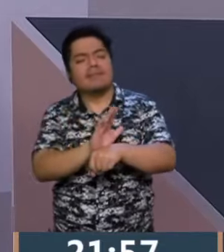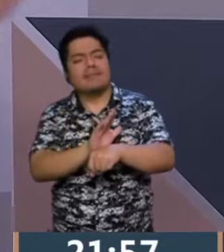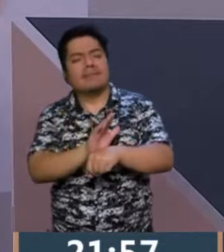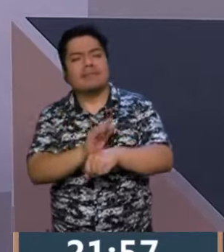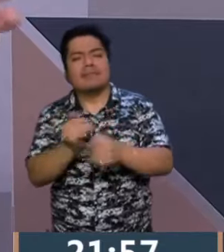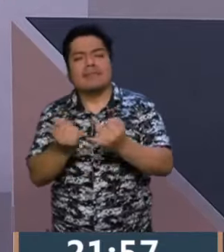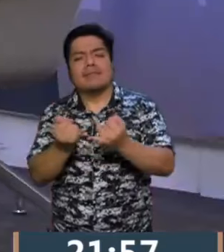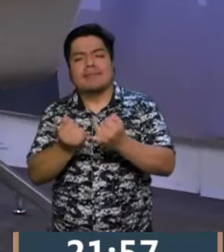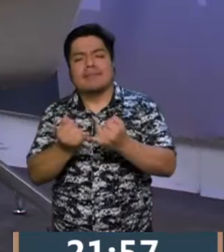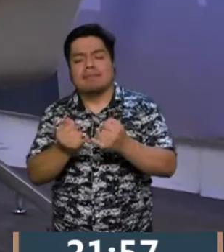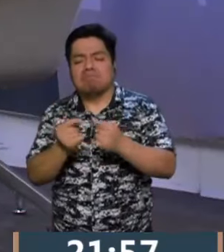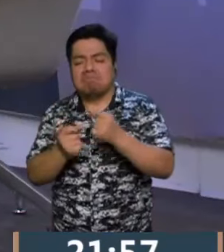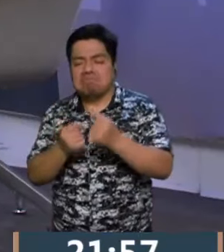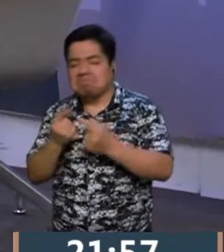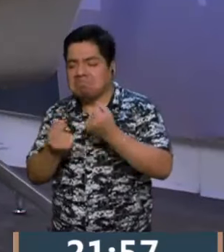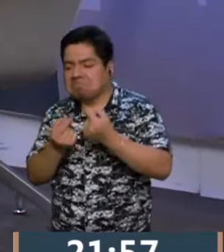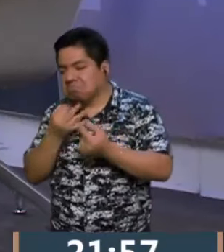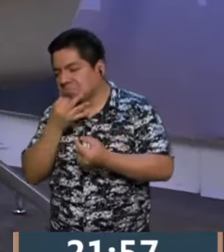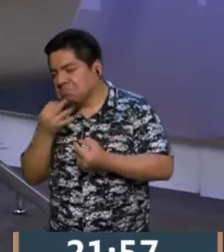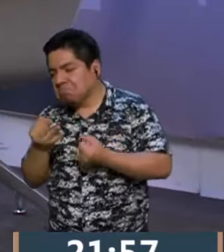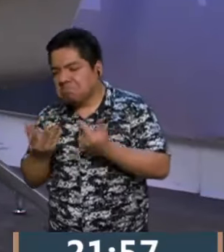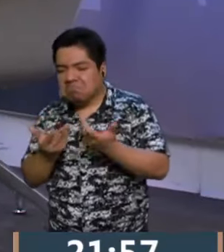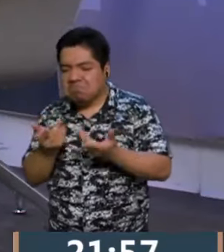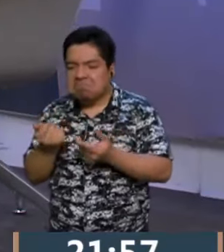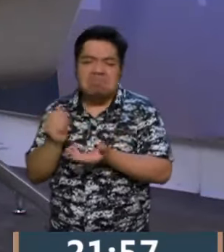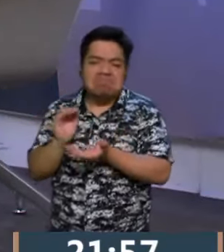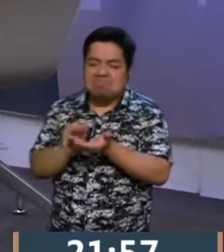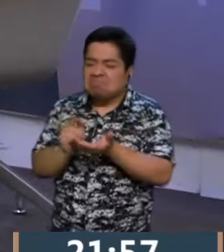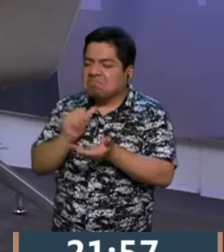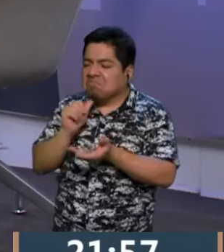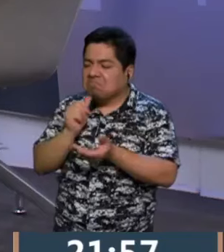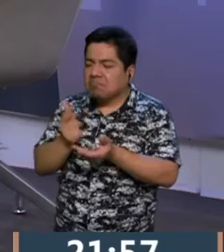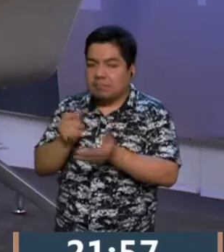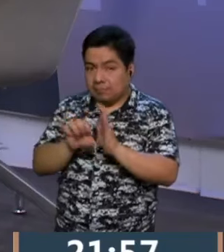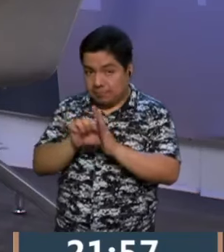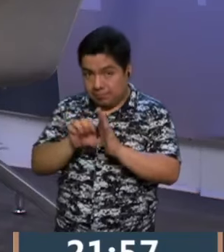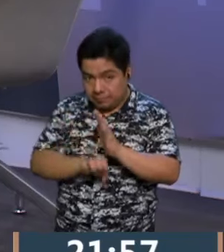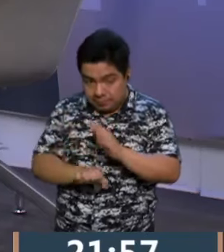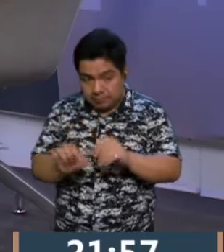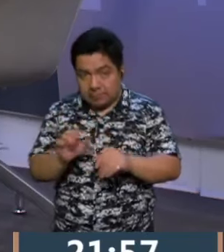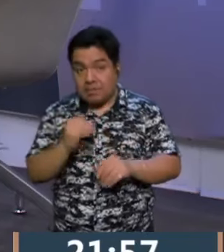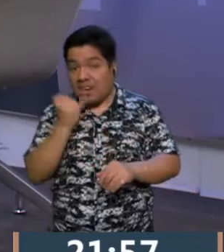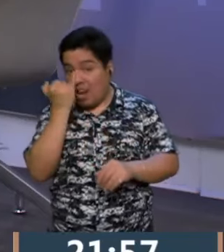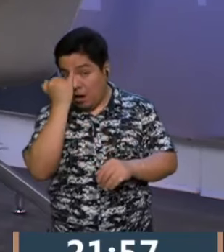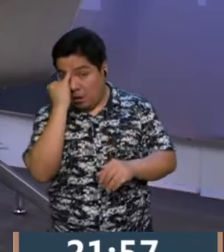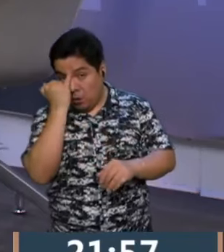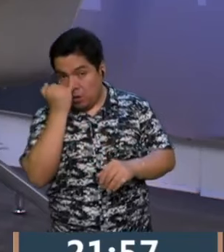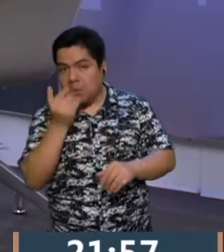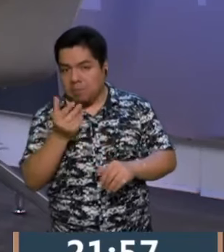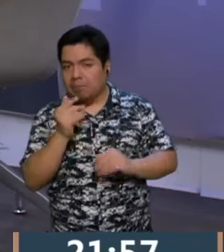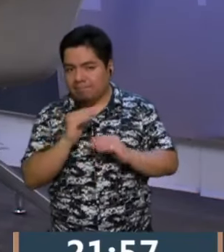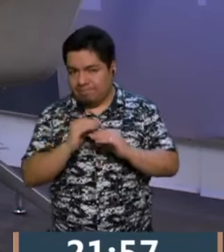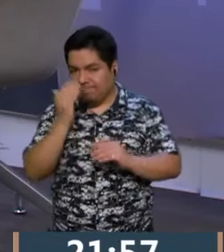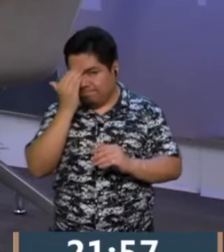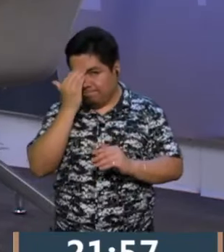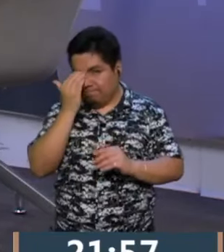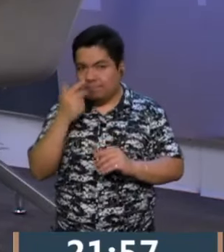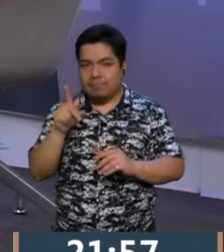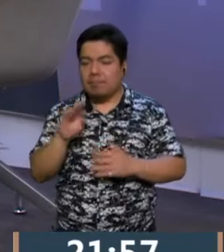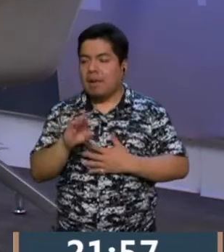de las que tenemos poca noticia. Sin duda, la cinematografía hindú, de esa conocemos más, pero